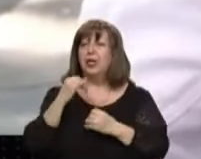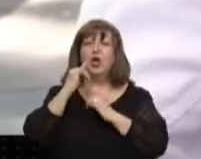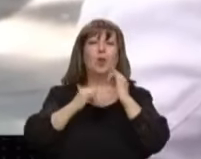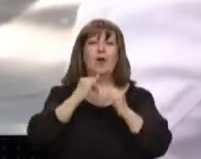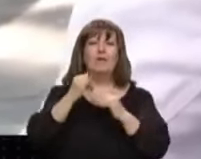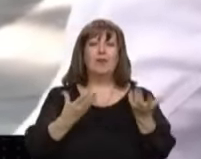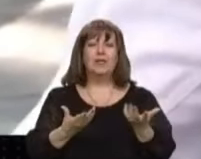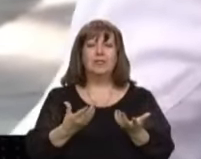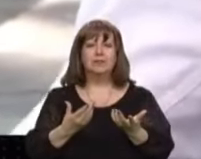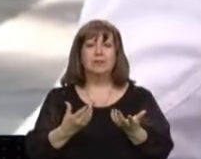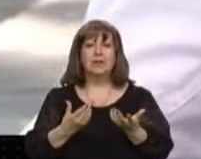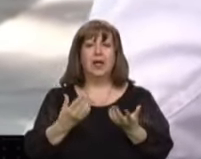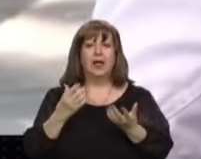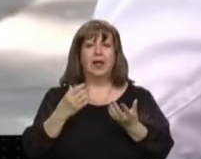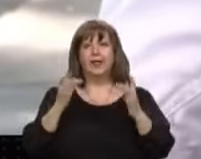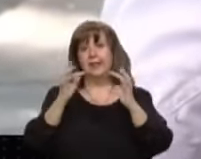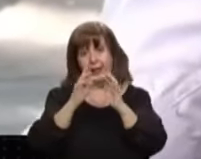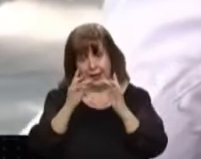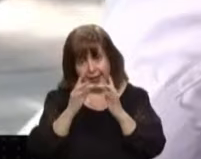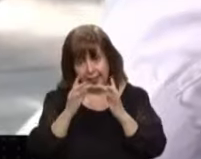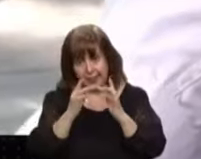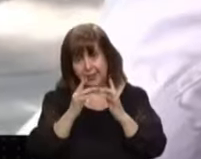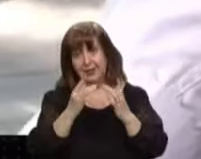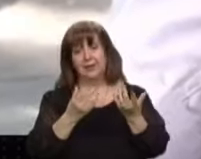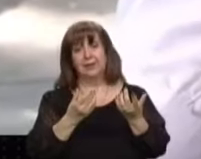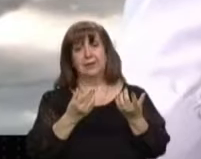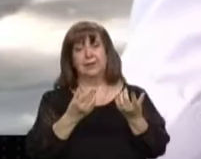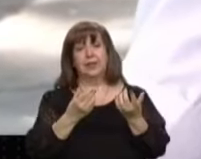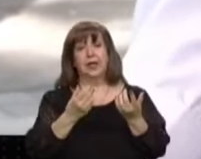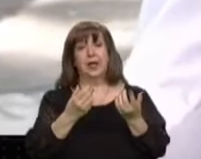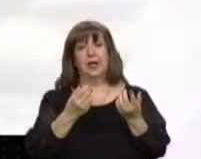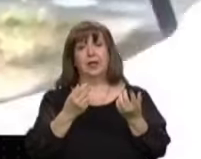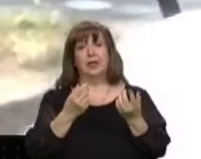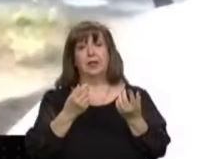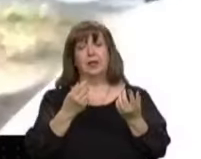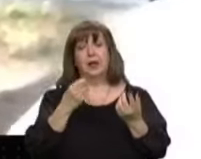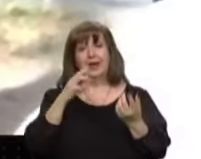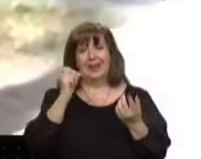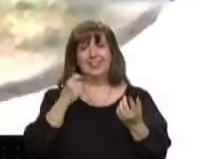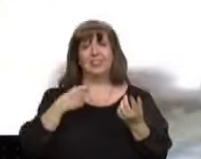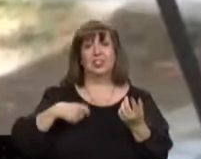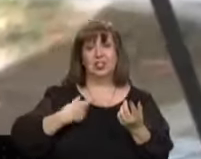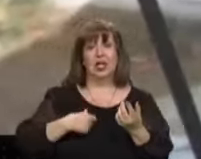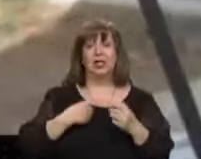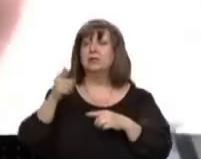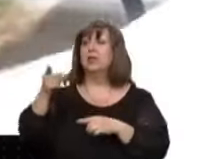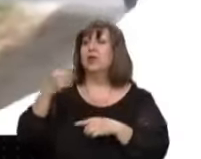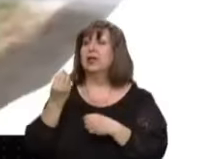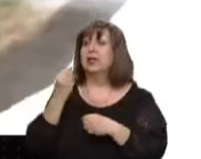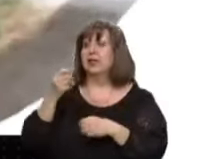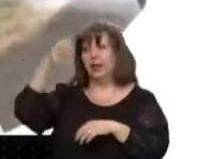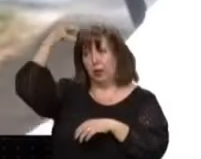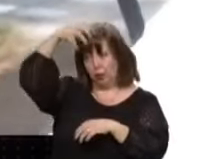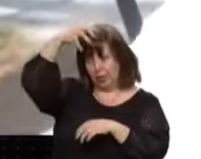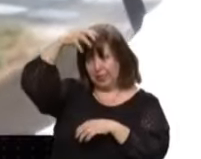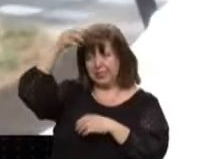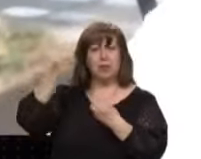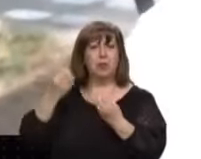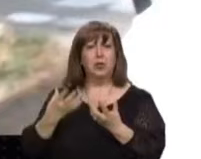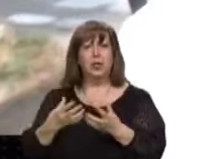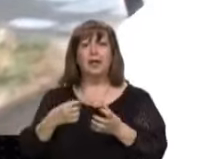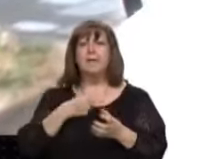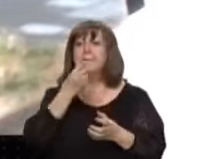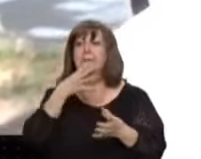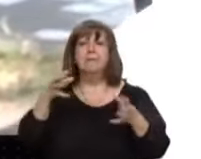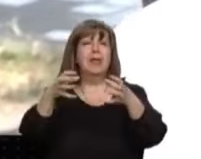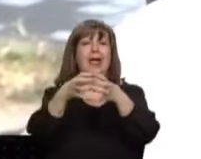y a través de internet y más que nada las redes sociales a pato wolrich por qué Porque creo que tiene el equipo